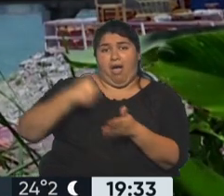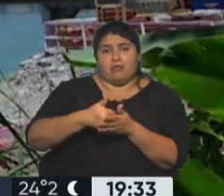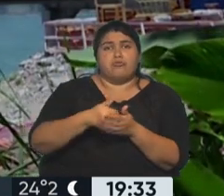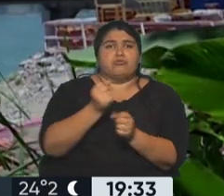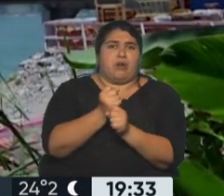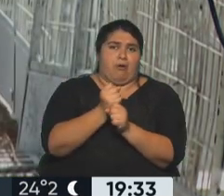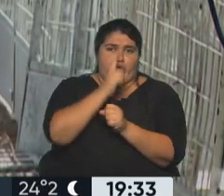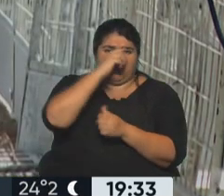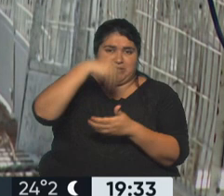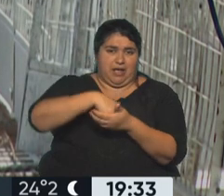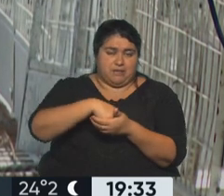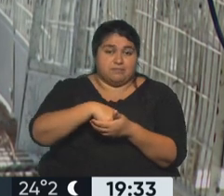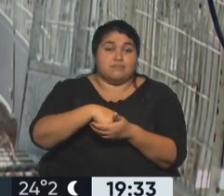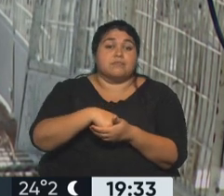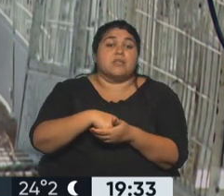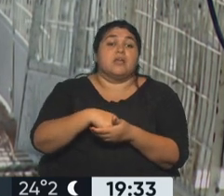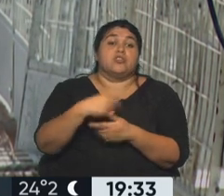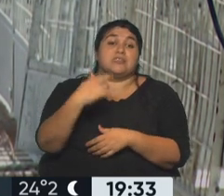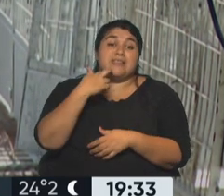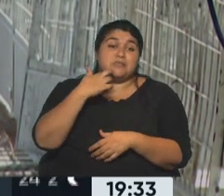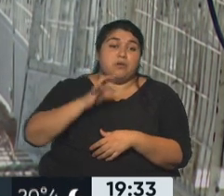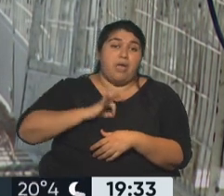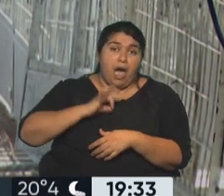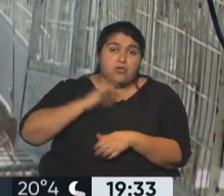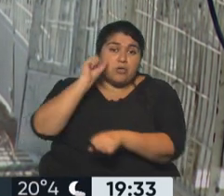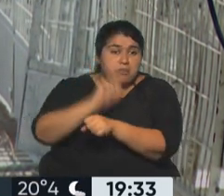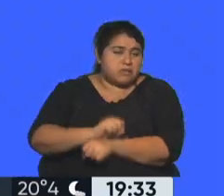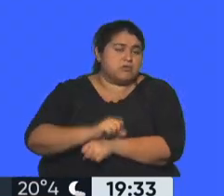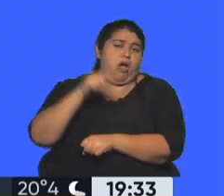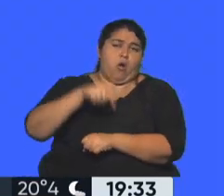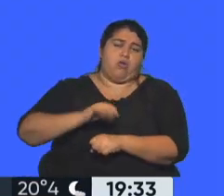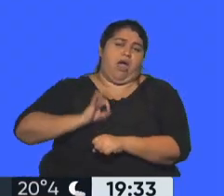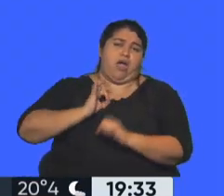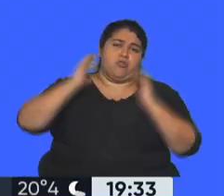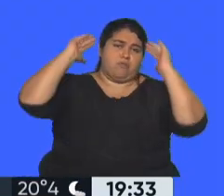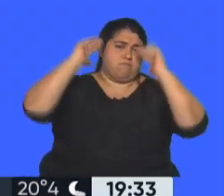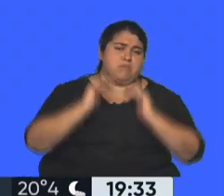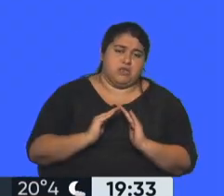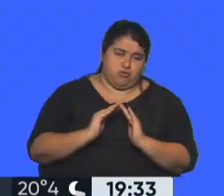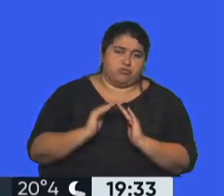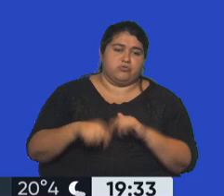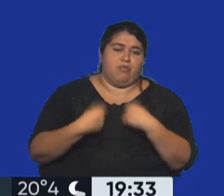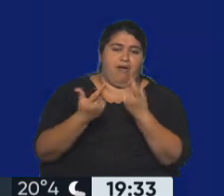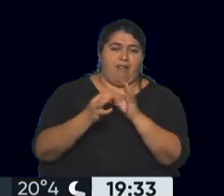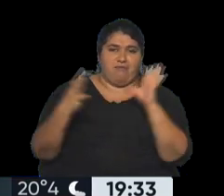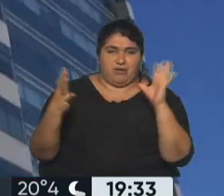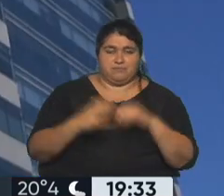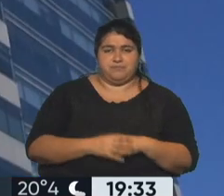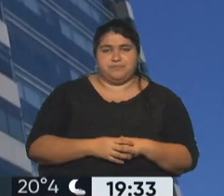los 19 años de prisión de condena, se le redujo finalmente la sentencia. Más información.